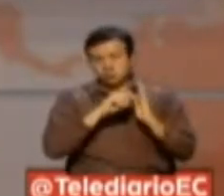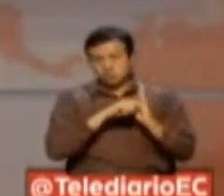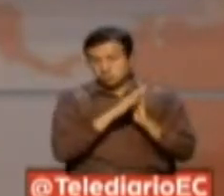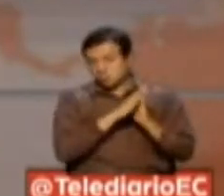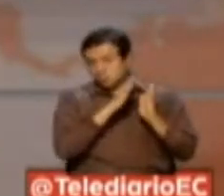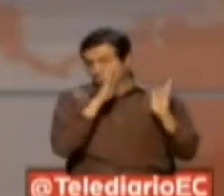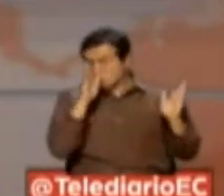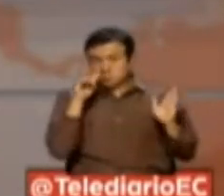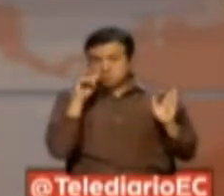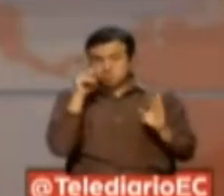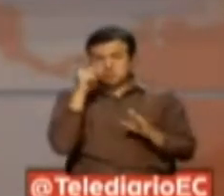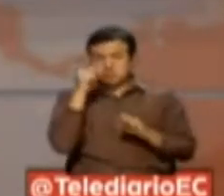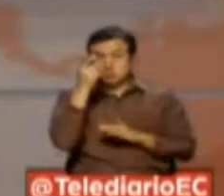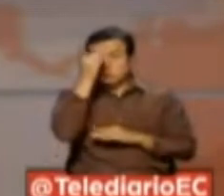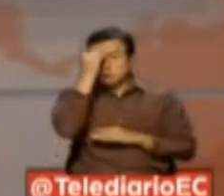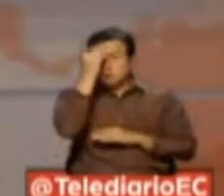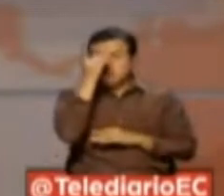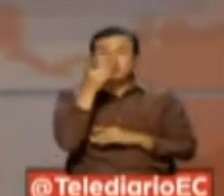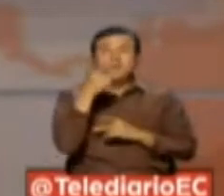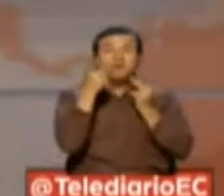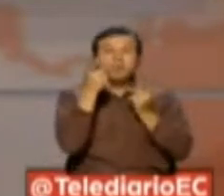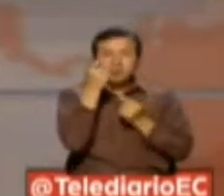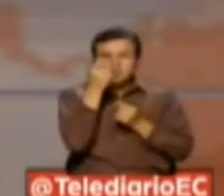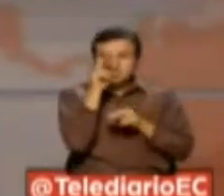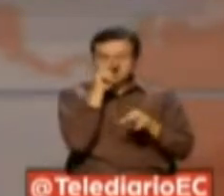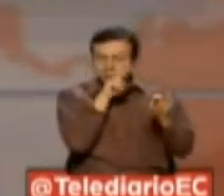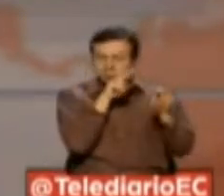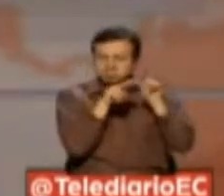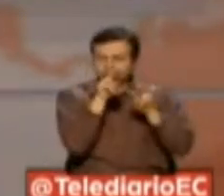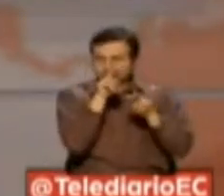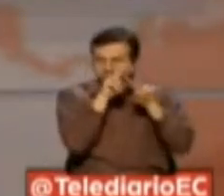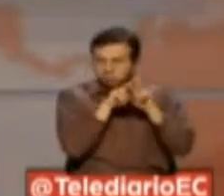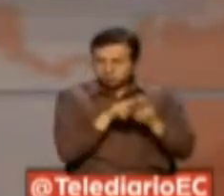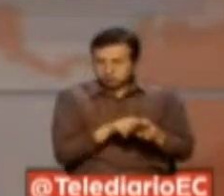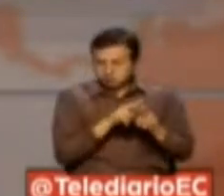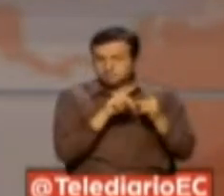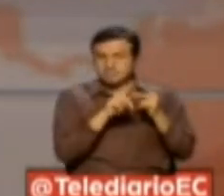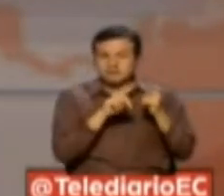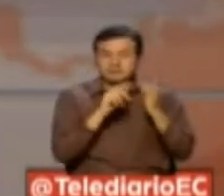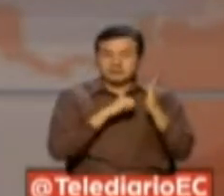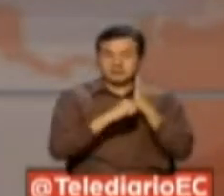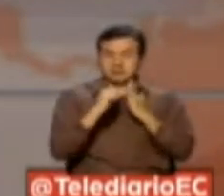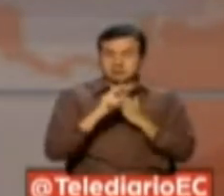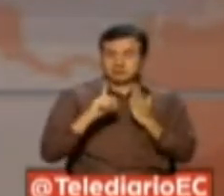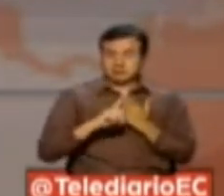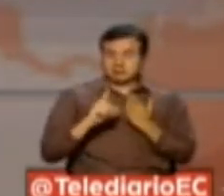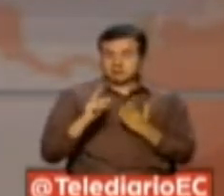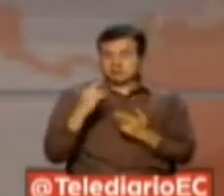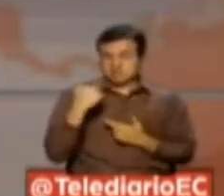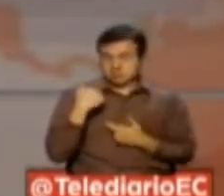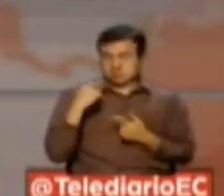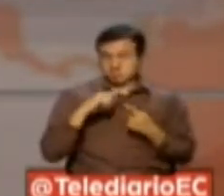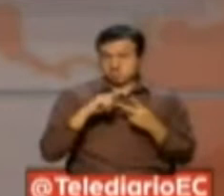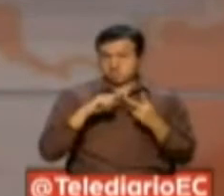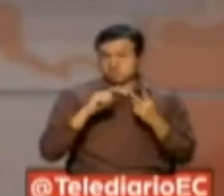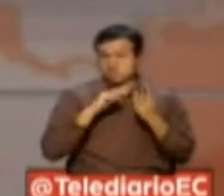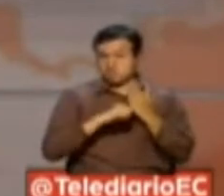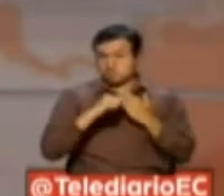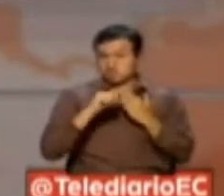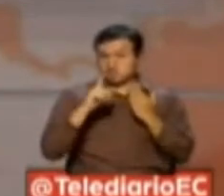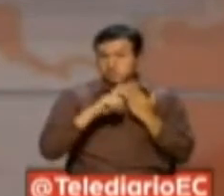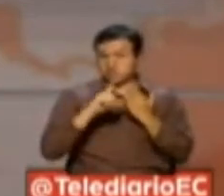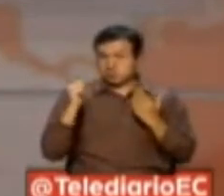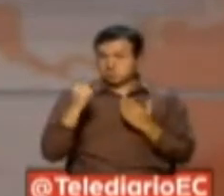ha sido sobre la deuda pública contraída especialmente por el ministerio de finanzas o por el ministerio